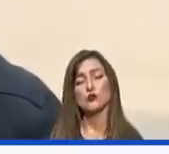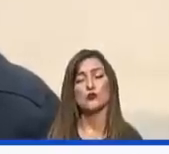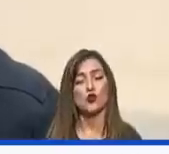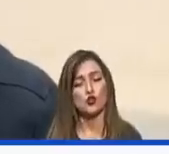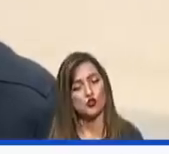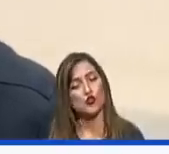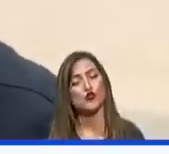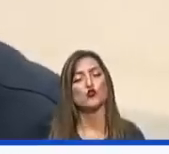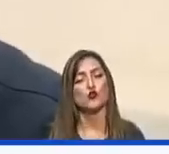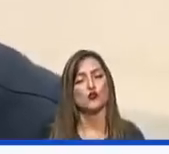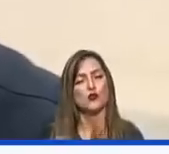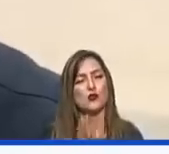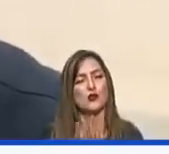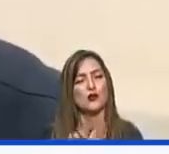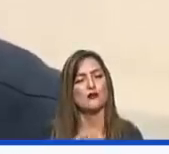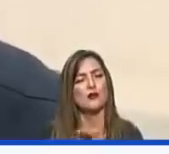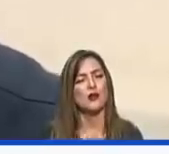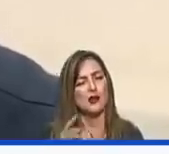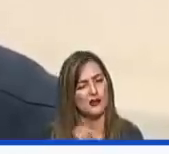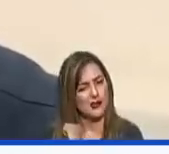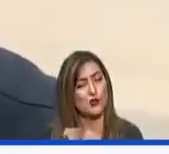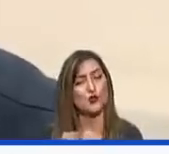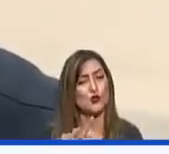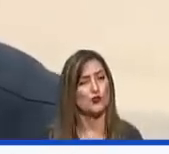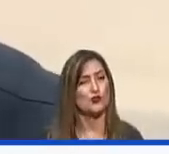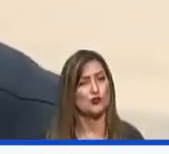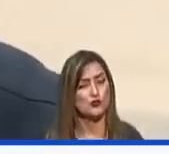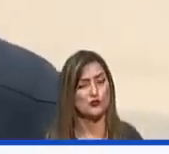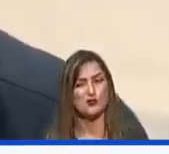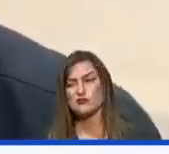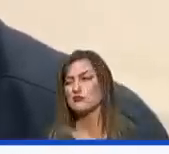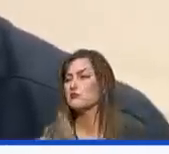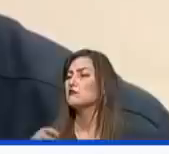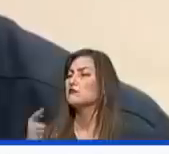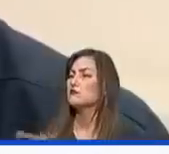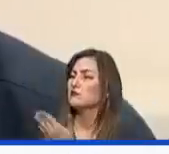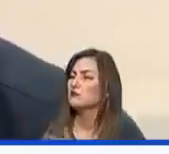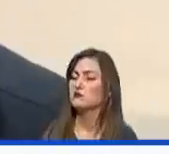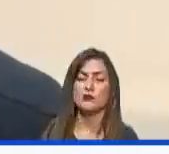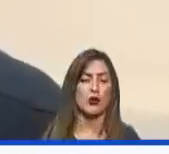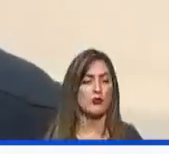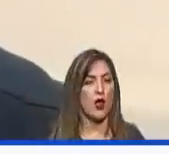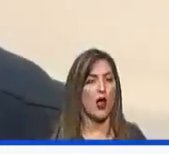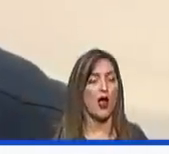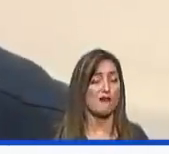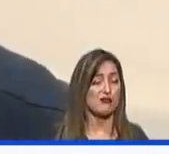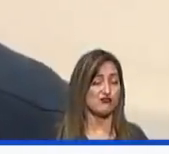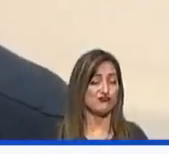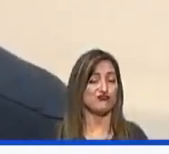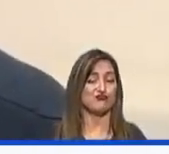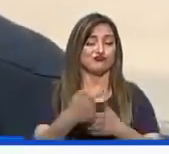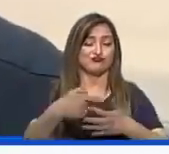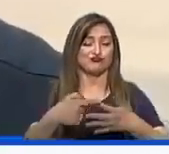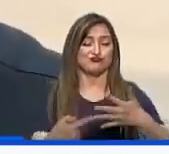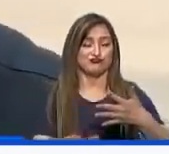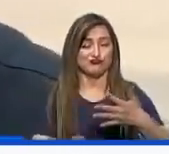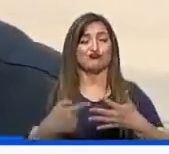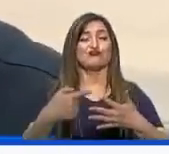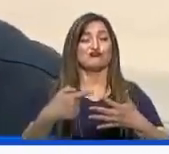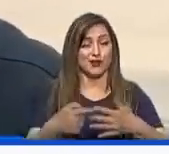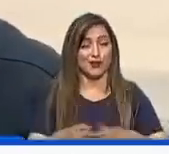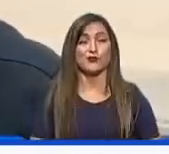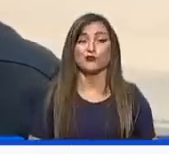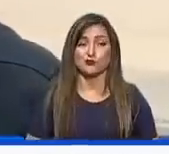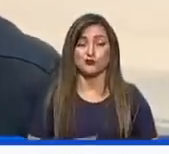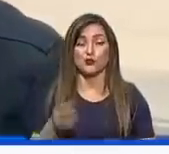aplicará la ley en otras palabras que quiere decir puede haber extensiones de diferente índole estimativa no pueden venir desde la suspensión por un